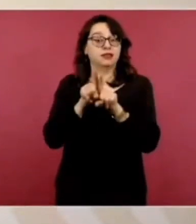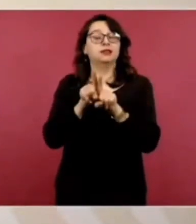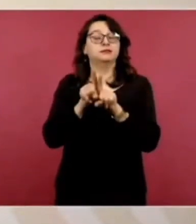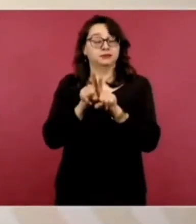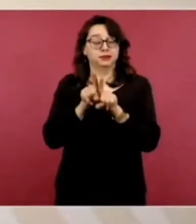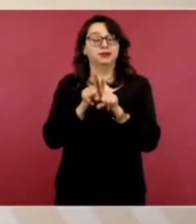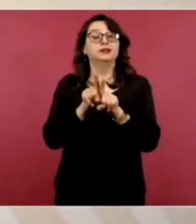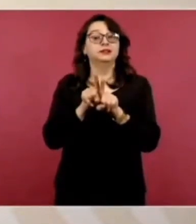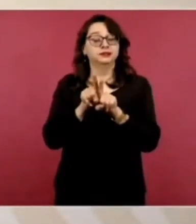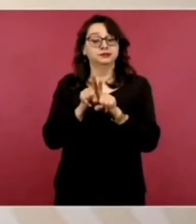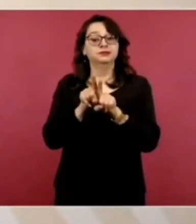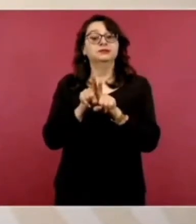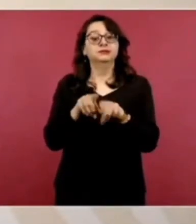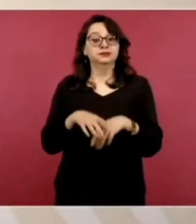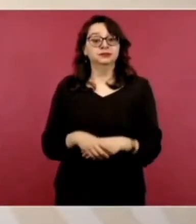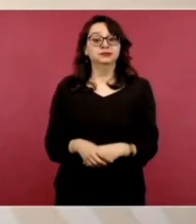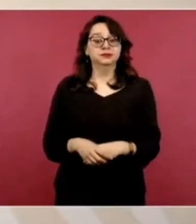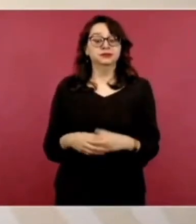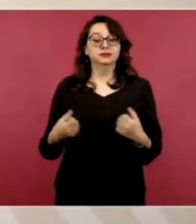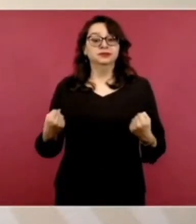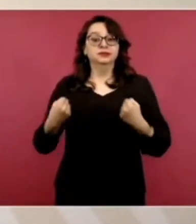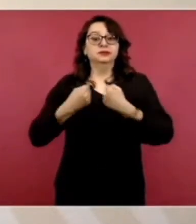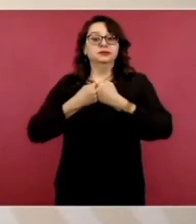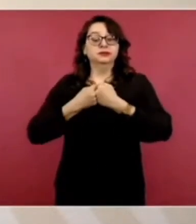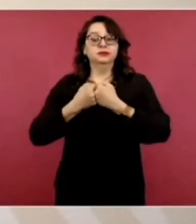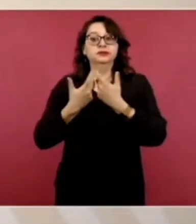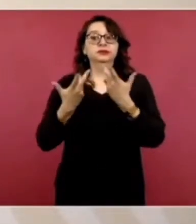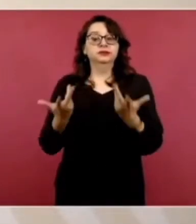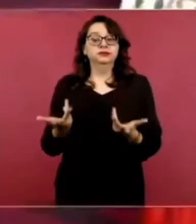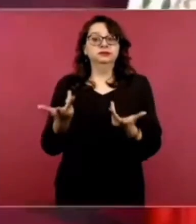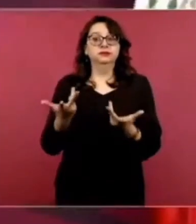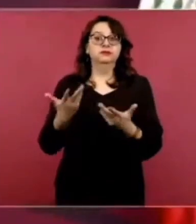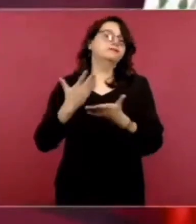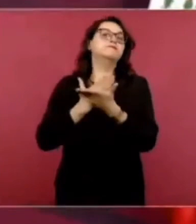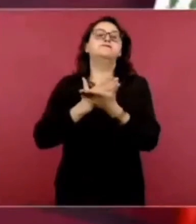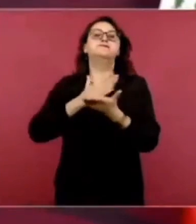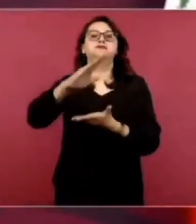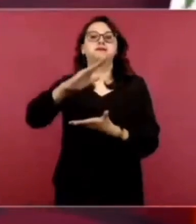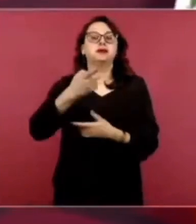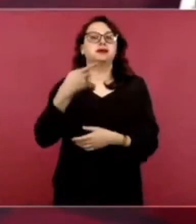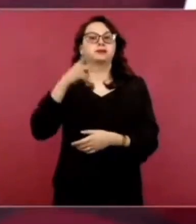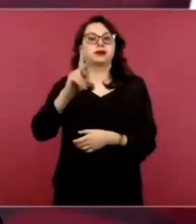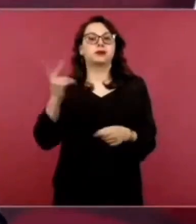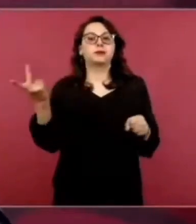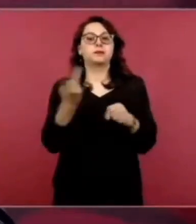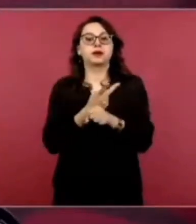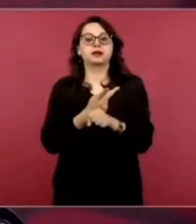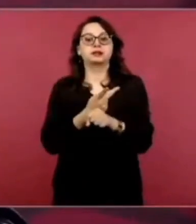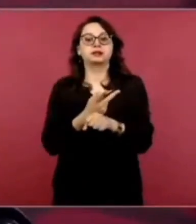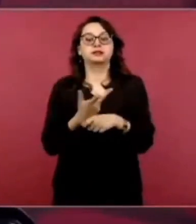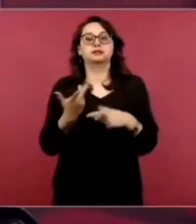frontera, como el corrido de los Tigres del Norte. Yo no crucé la frontera me cruzó.